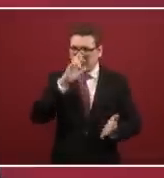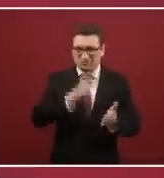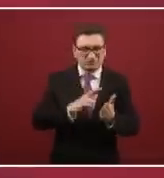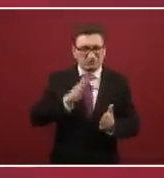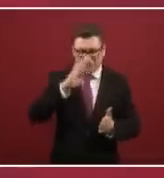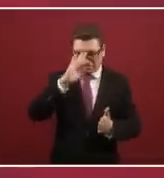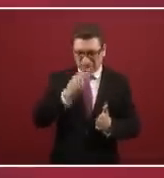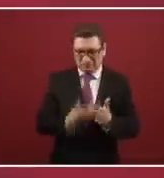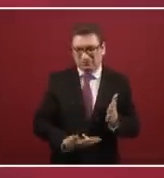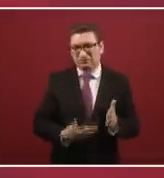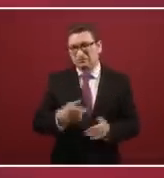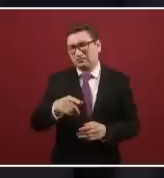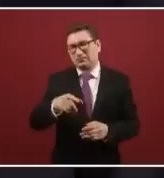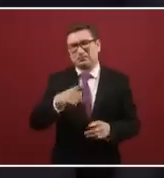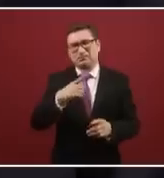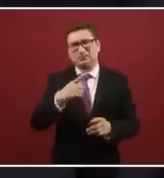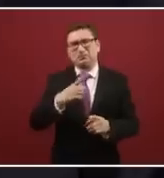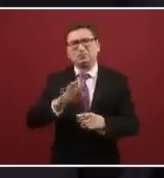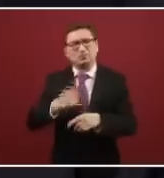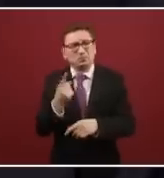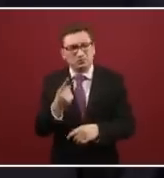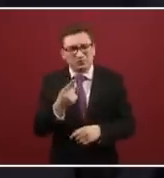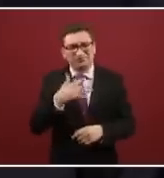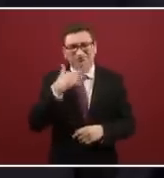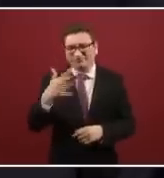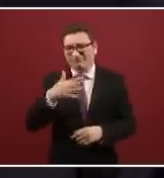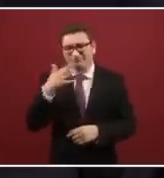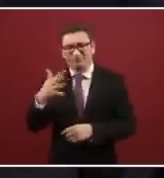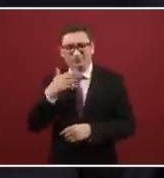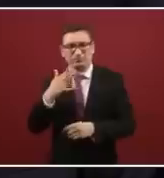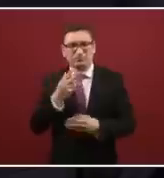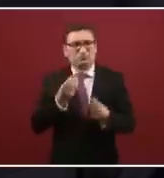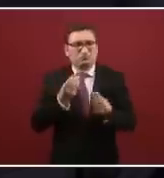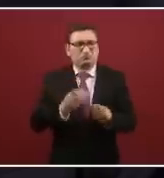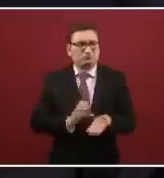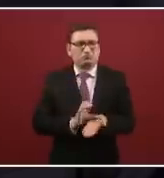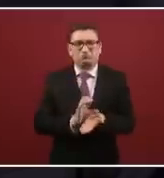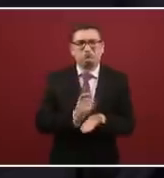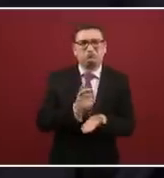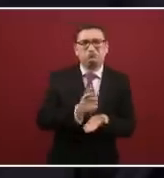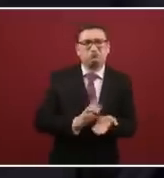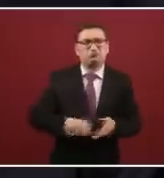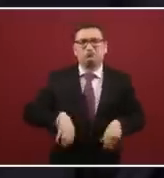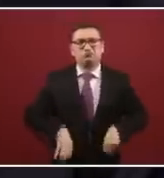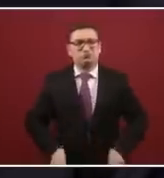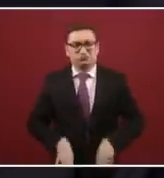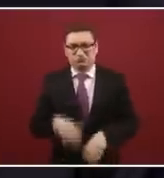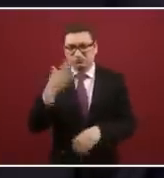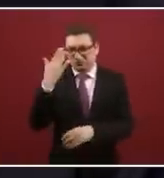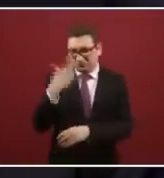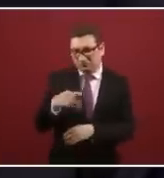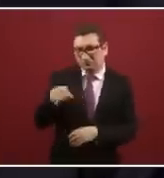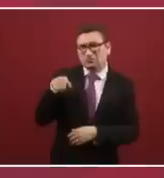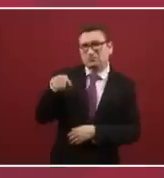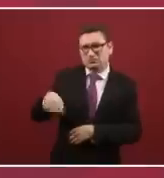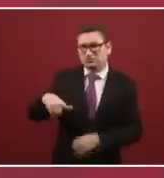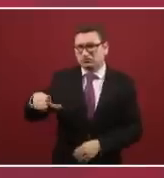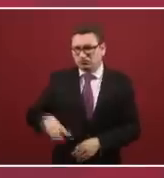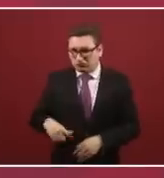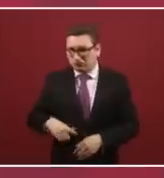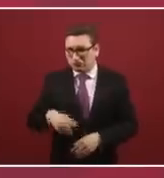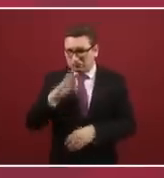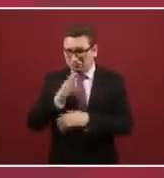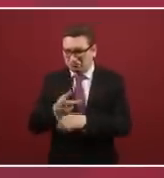saqueo, en el que intervinieron sector público y sector privado.